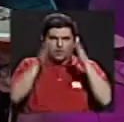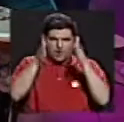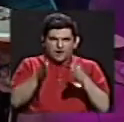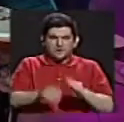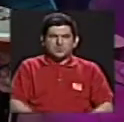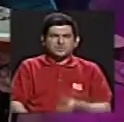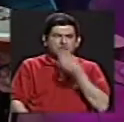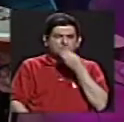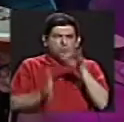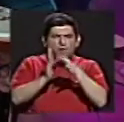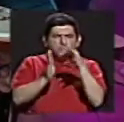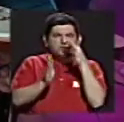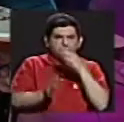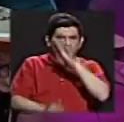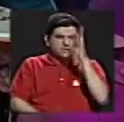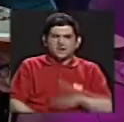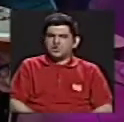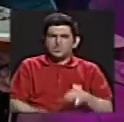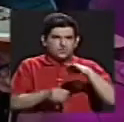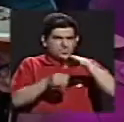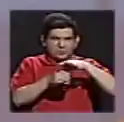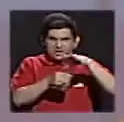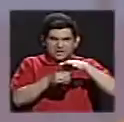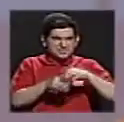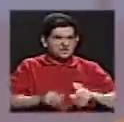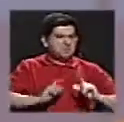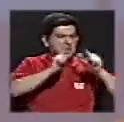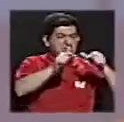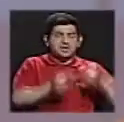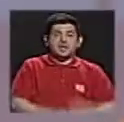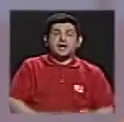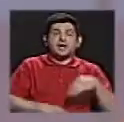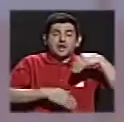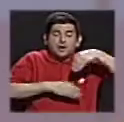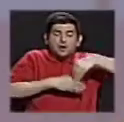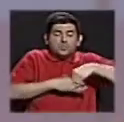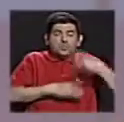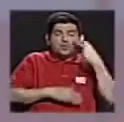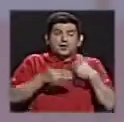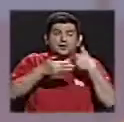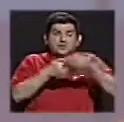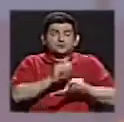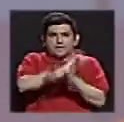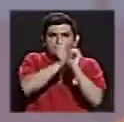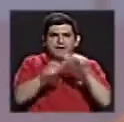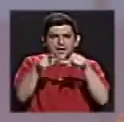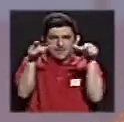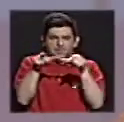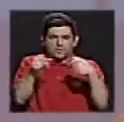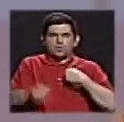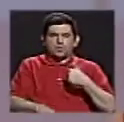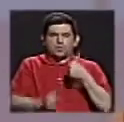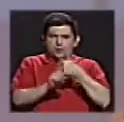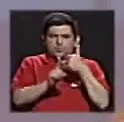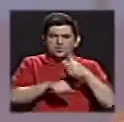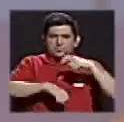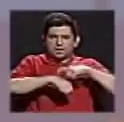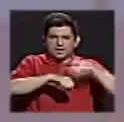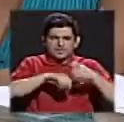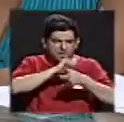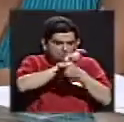come una fruta y nunca tira la semilla, siempre la guarda para ver si puede adaptarla a la zona. Entonces uno mismo con el tiempo va adaptando